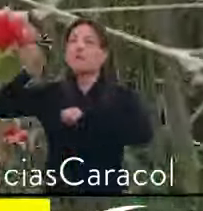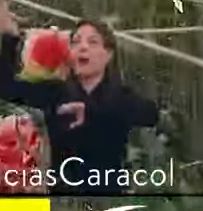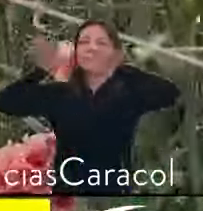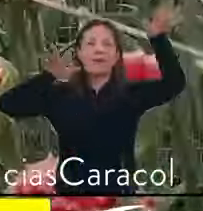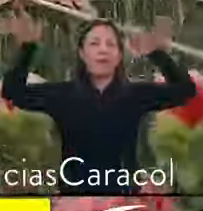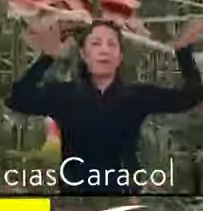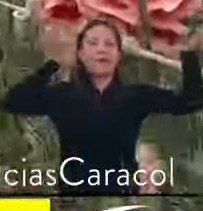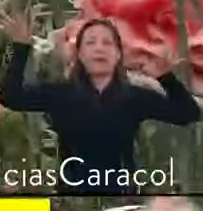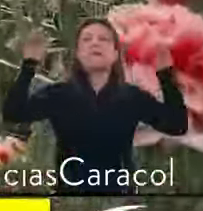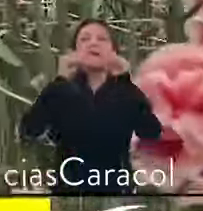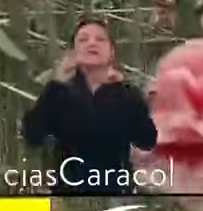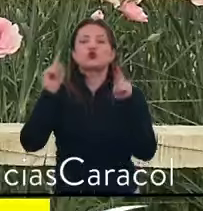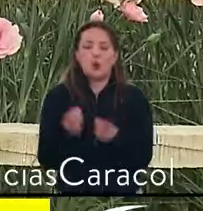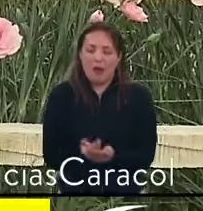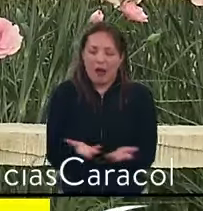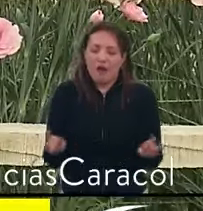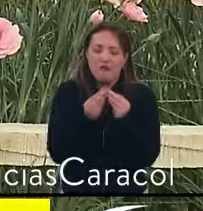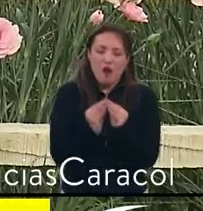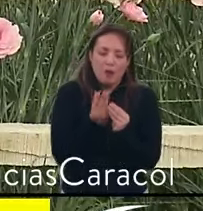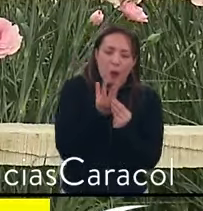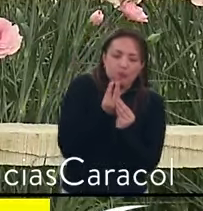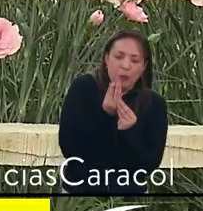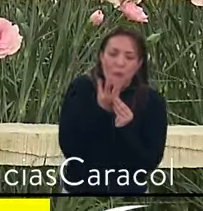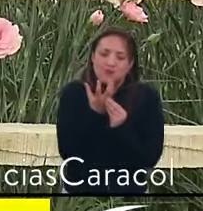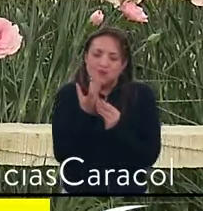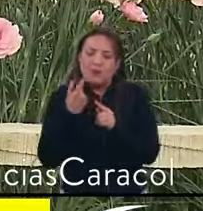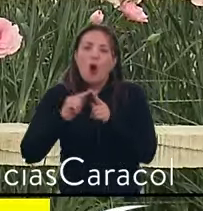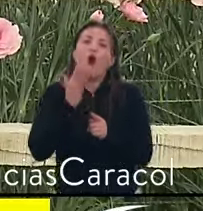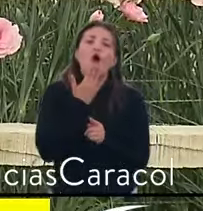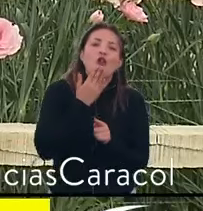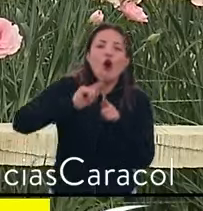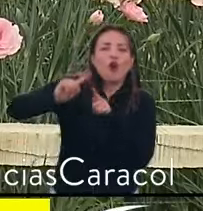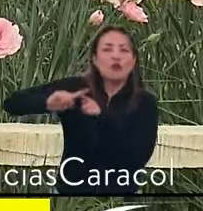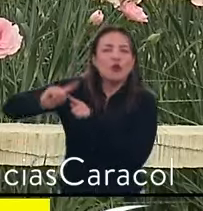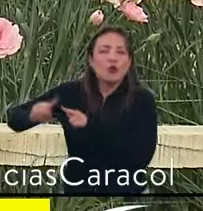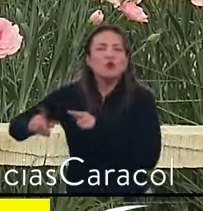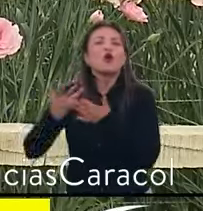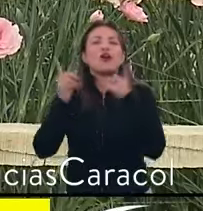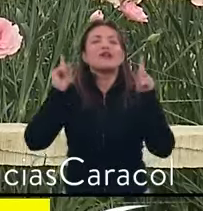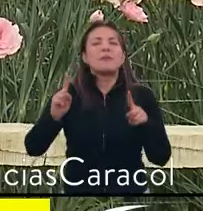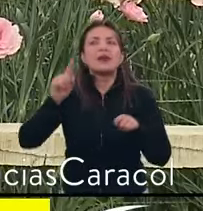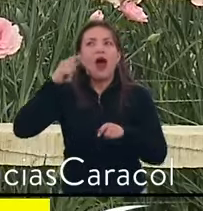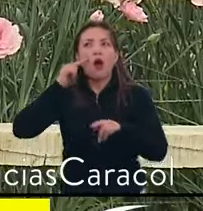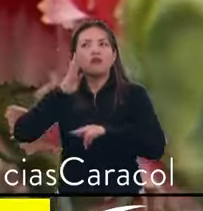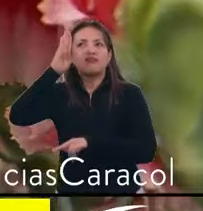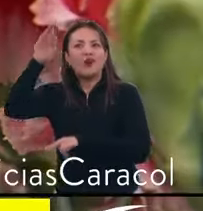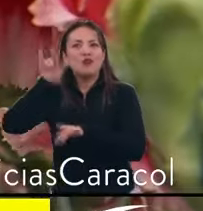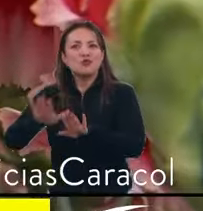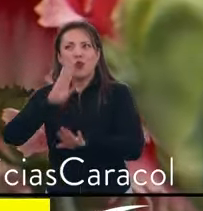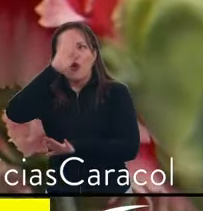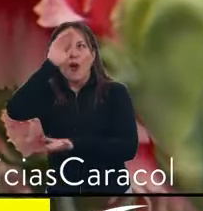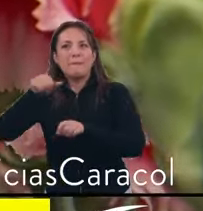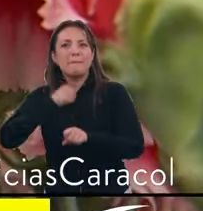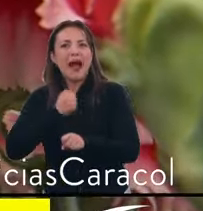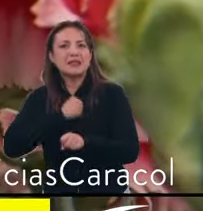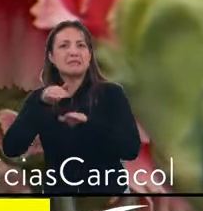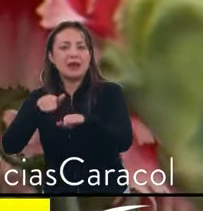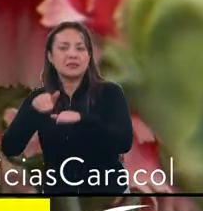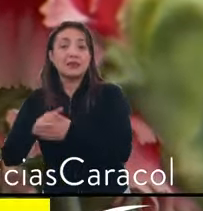a través de la diversificación en formas, colores y todas las tendencias que vienen exigiéndose desde los mercados. En los